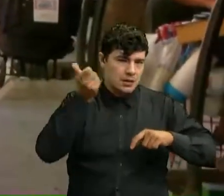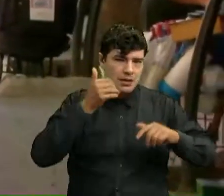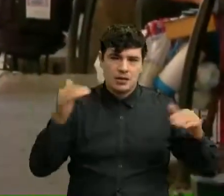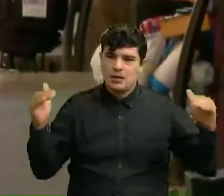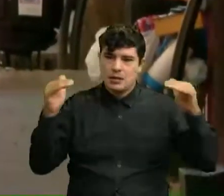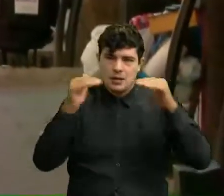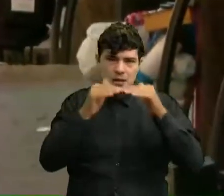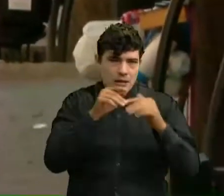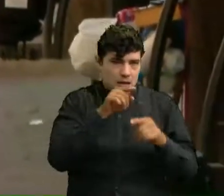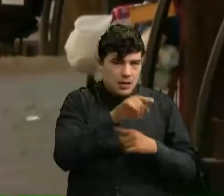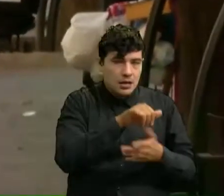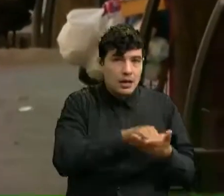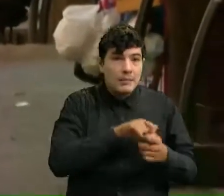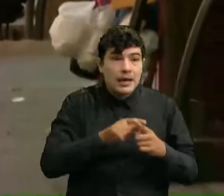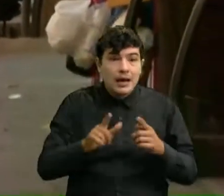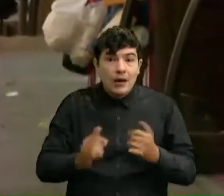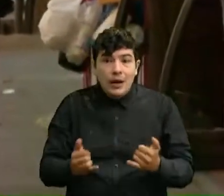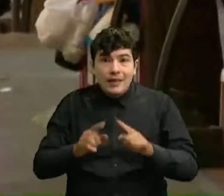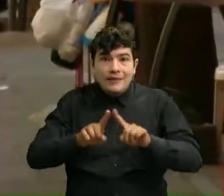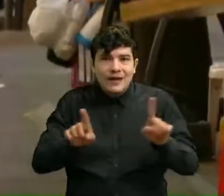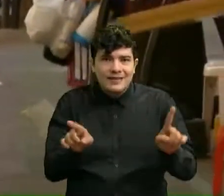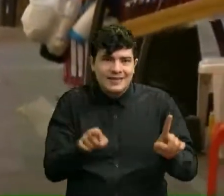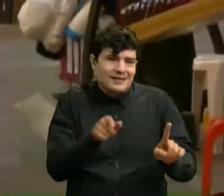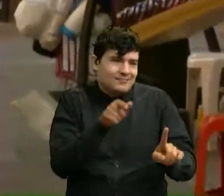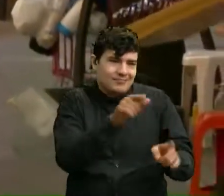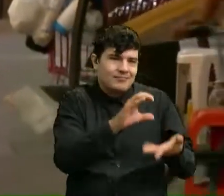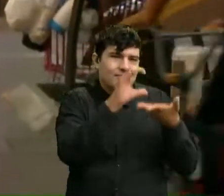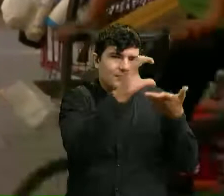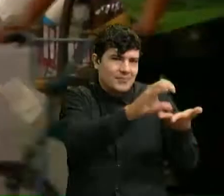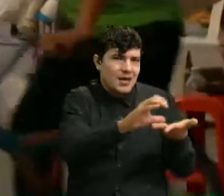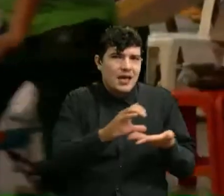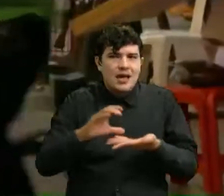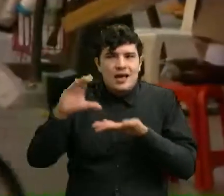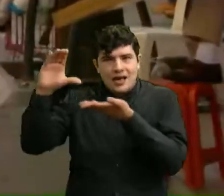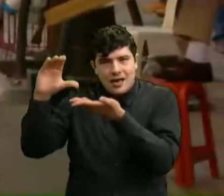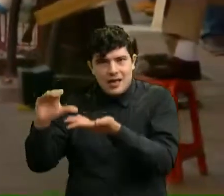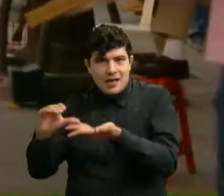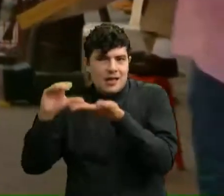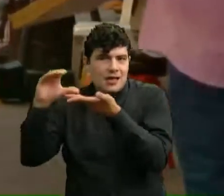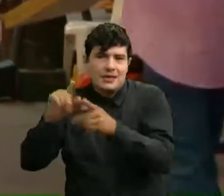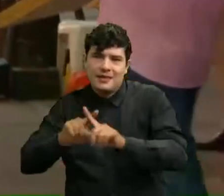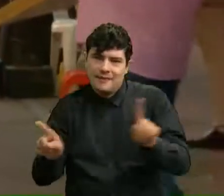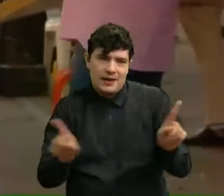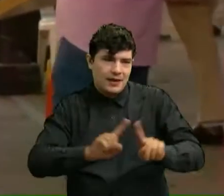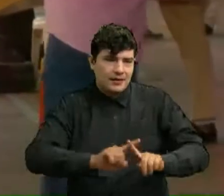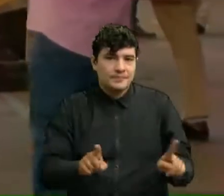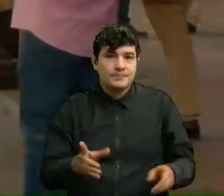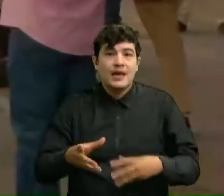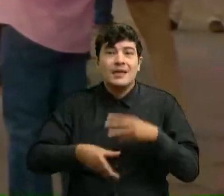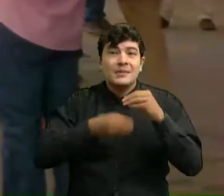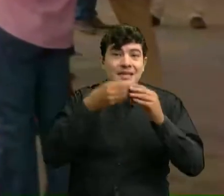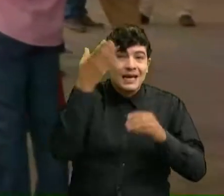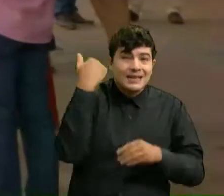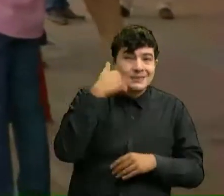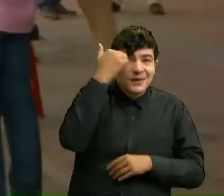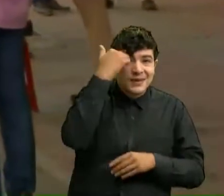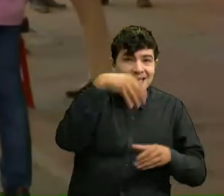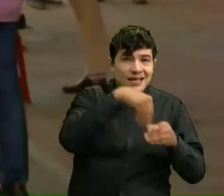al porcentaje en la mesada que la persona vaya a tener. Lo mismo que los docentes que correspondían al